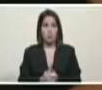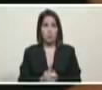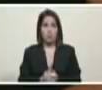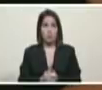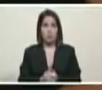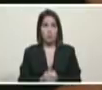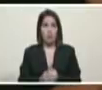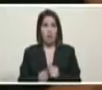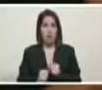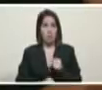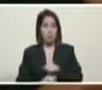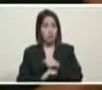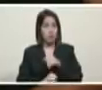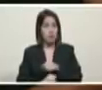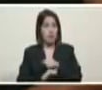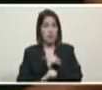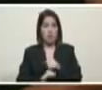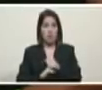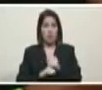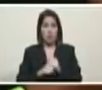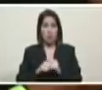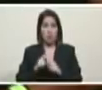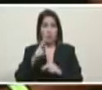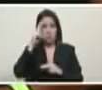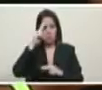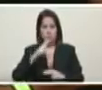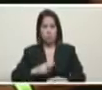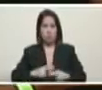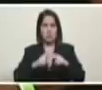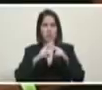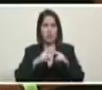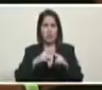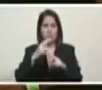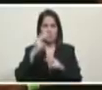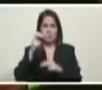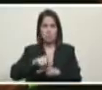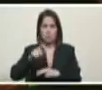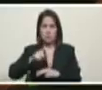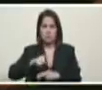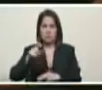apoyarlas en su humildad, en su necesidad,